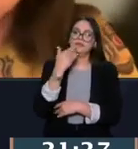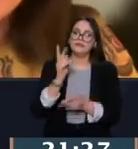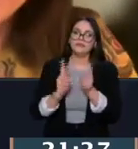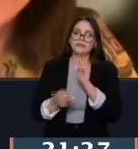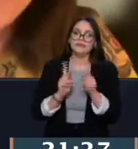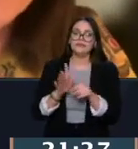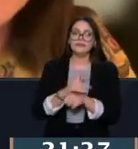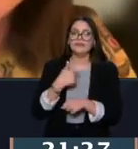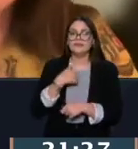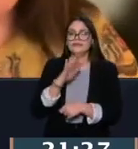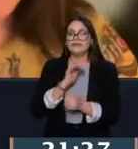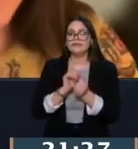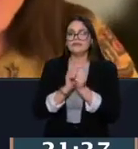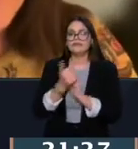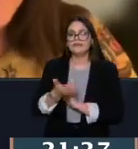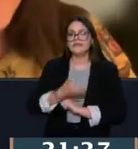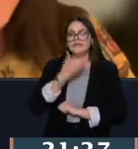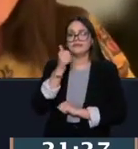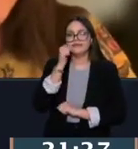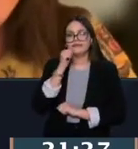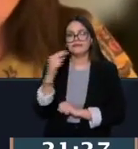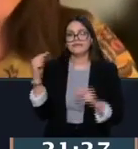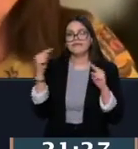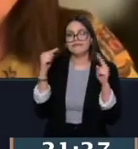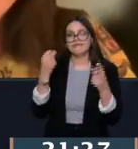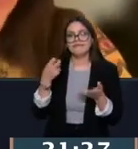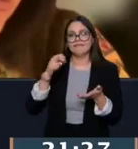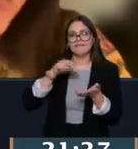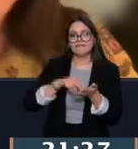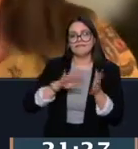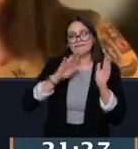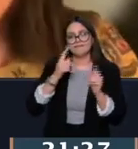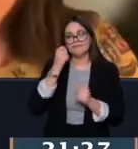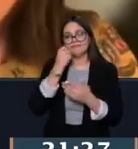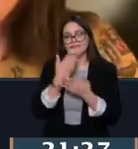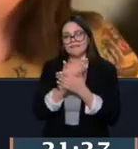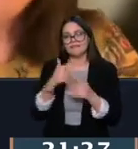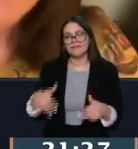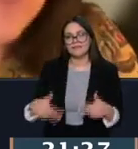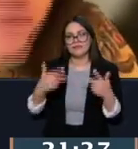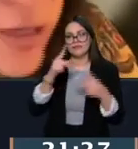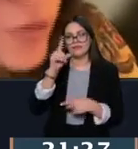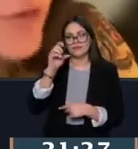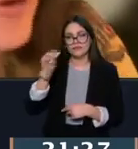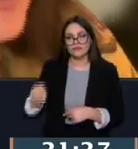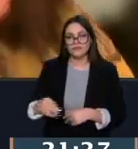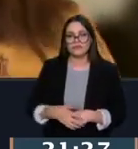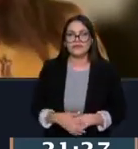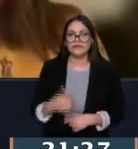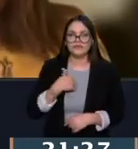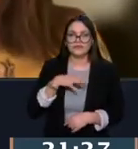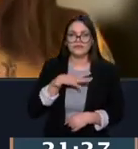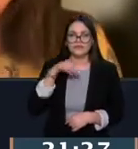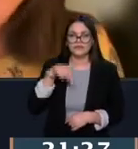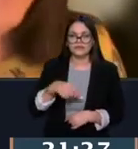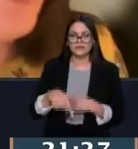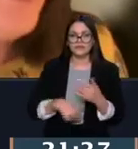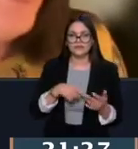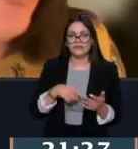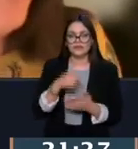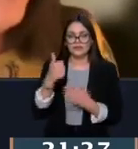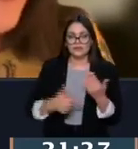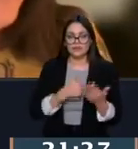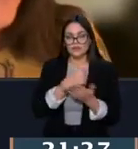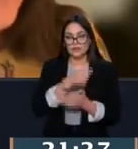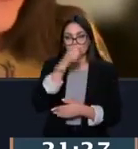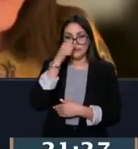estamos muy acostumbradas a vernos en persona, así que Sí. bueno, aquí vía Zoom, ni modo. Oye, pero yo estoy en Ciudad Juárez justamente, yo no vine